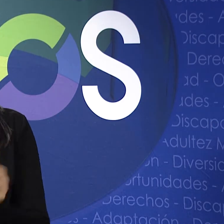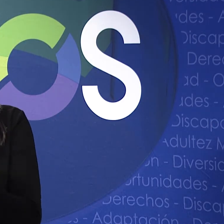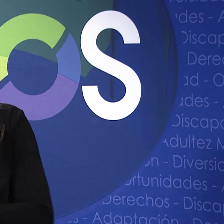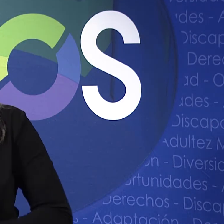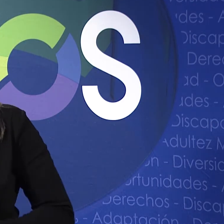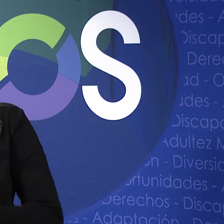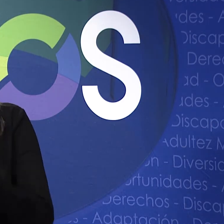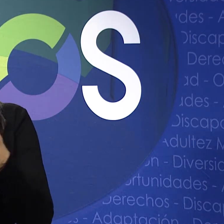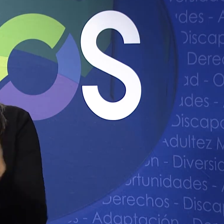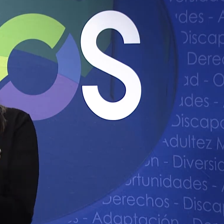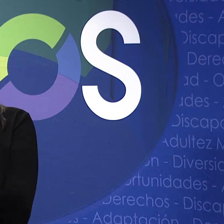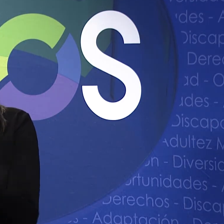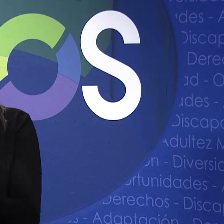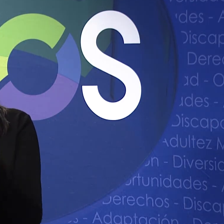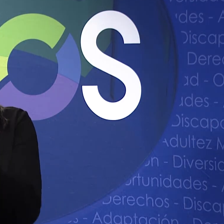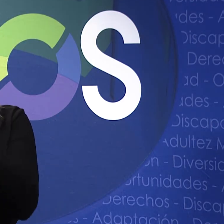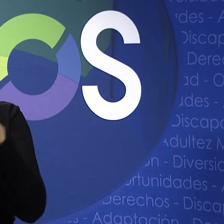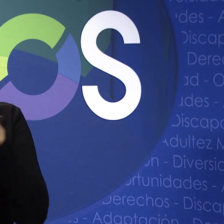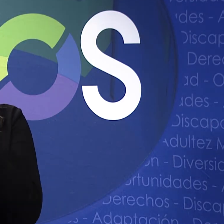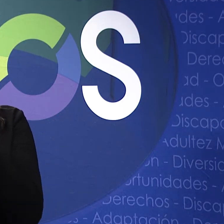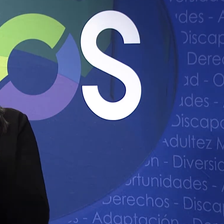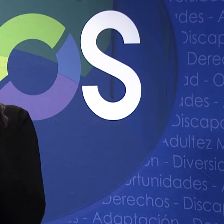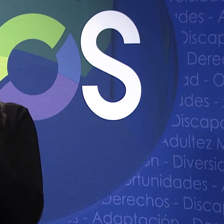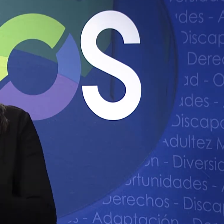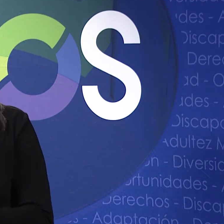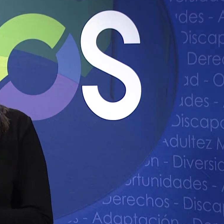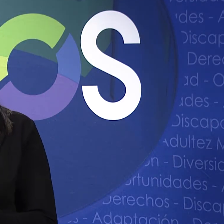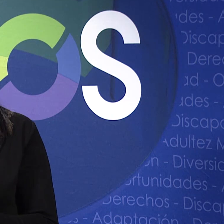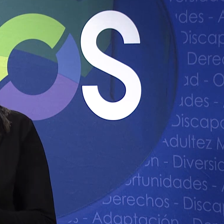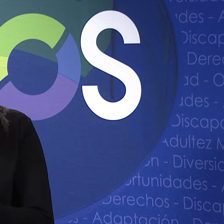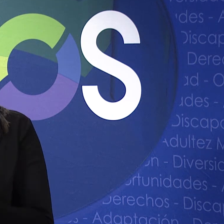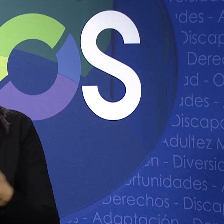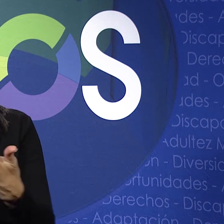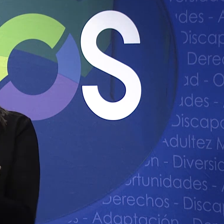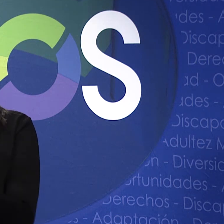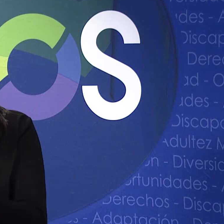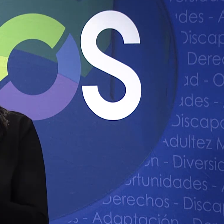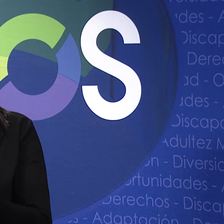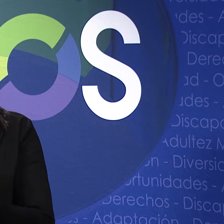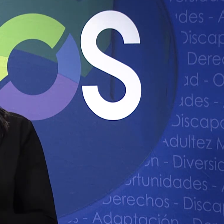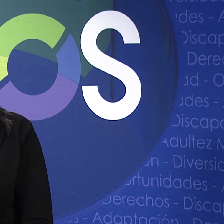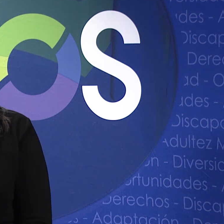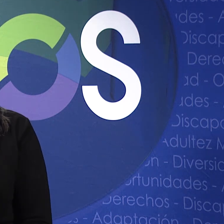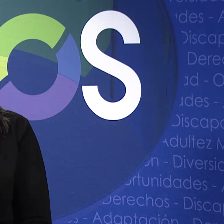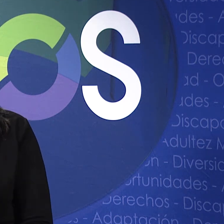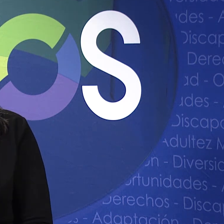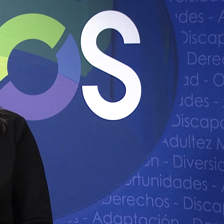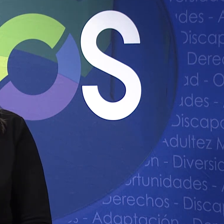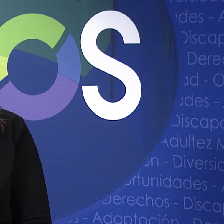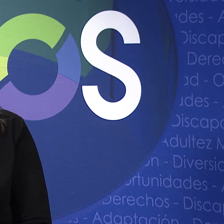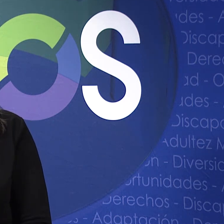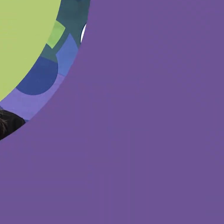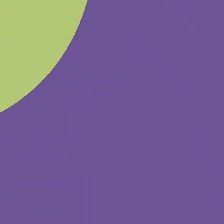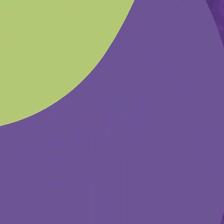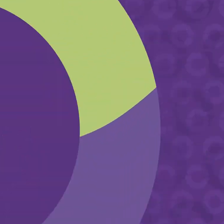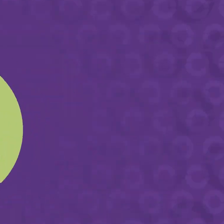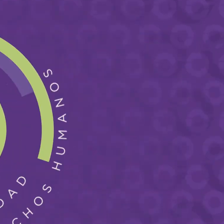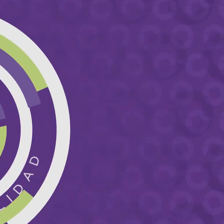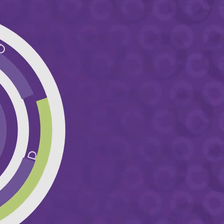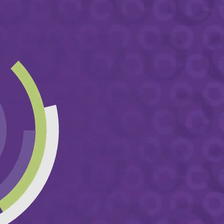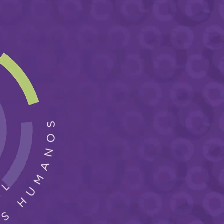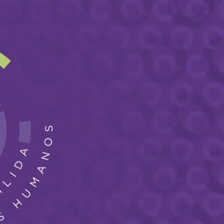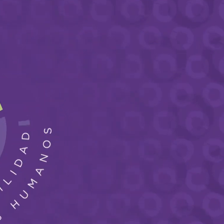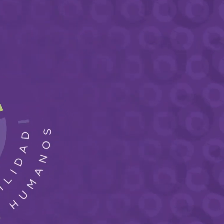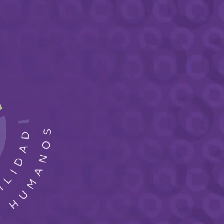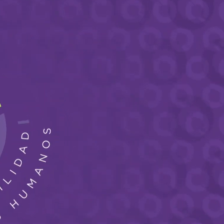Gracias por habernos acompañado en una nueva edición de Nexos. Le esperamos la próxima semana con un nuevo estreno. Hasta entonces.